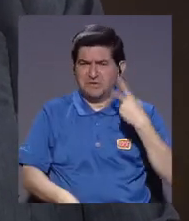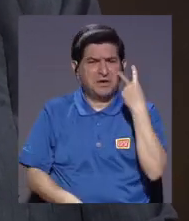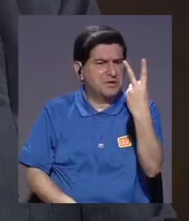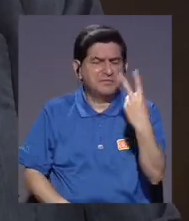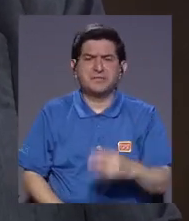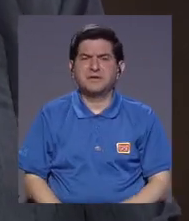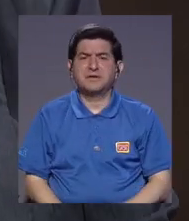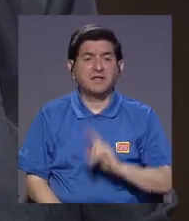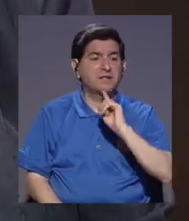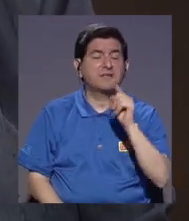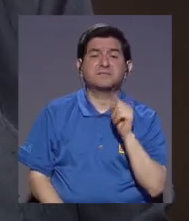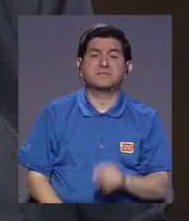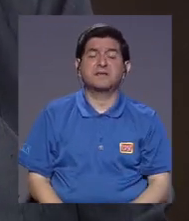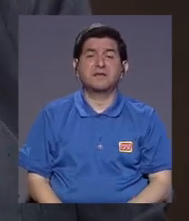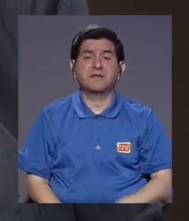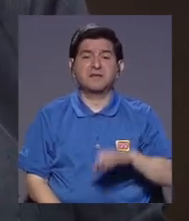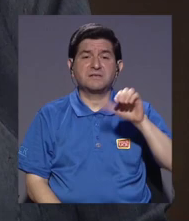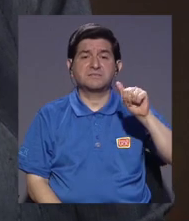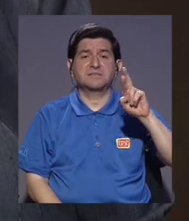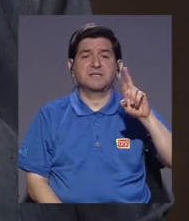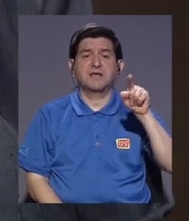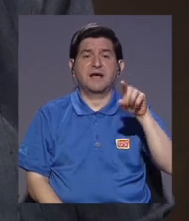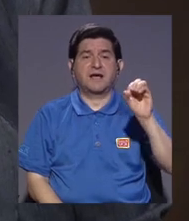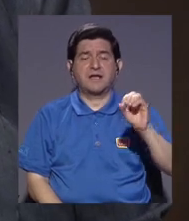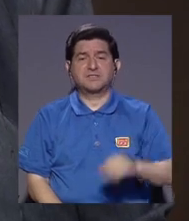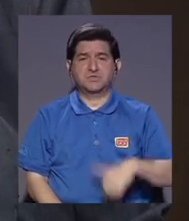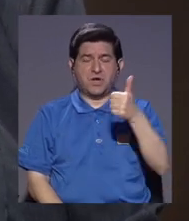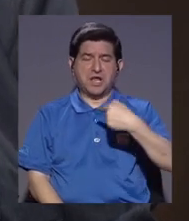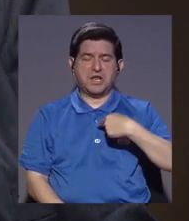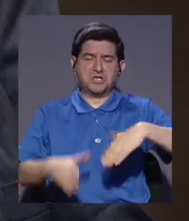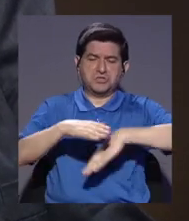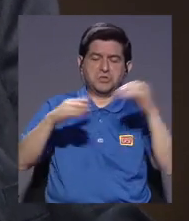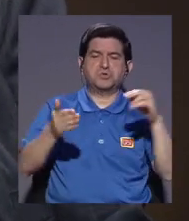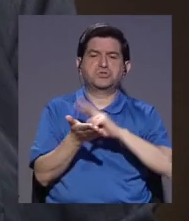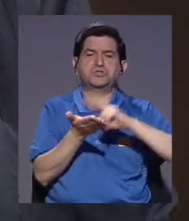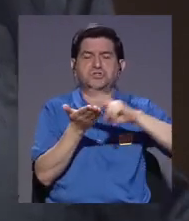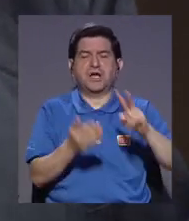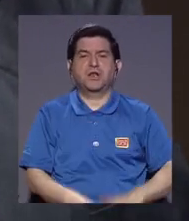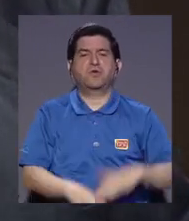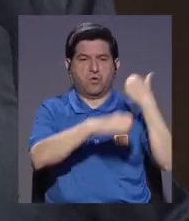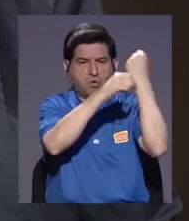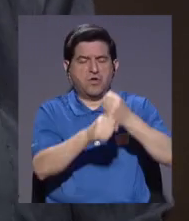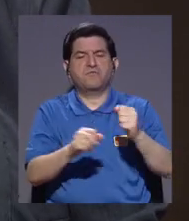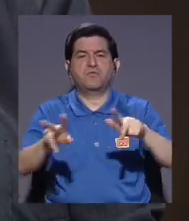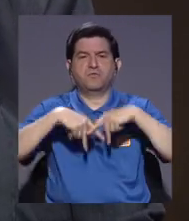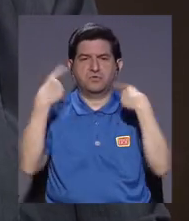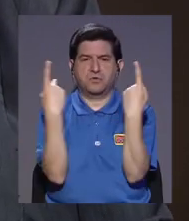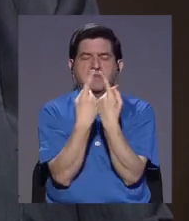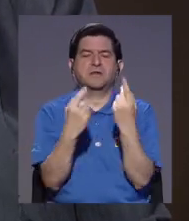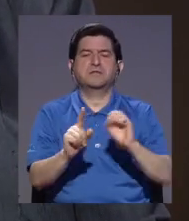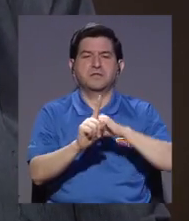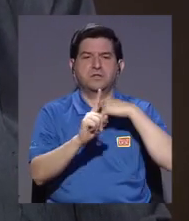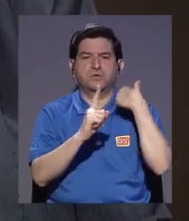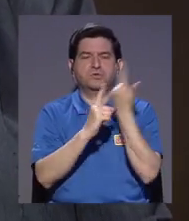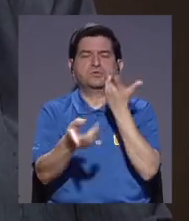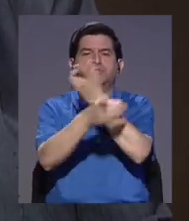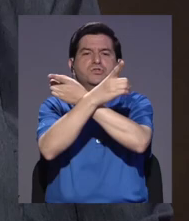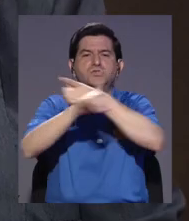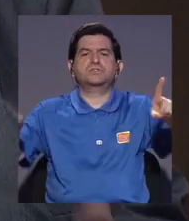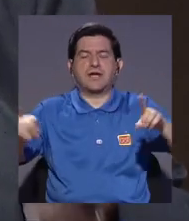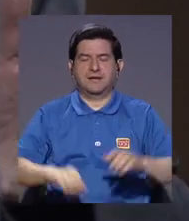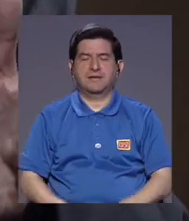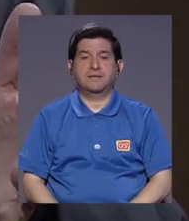quieres decir ah es que sí carazo gana yo me voy de liberación nacional y fundó el partido socialdemócrata